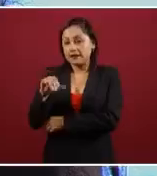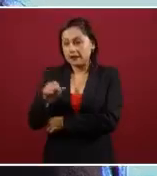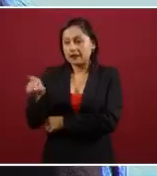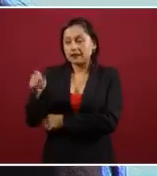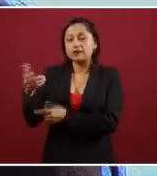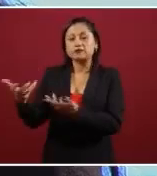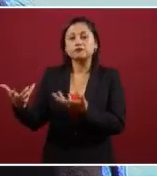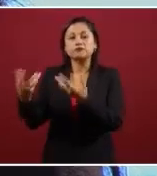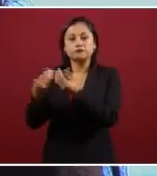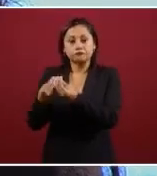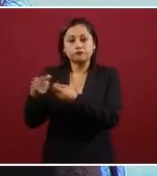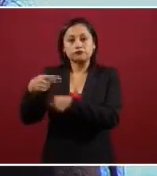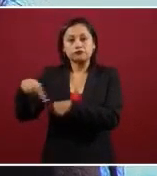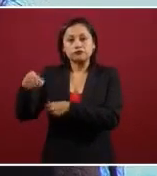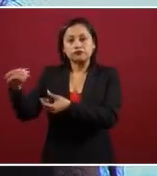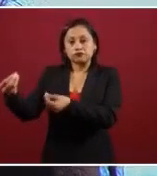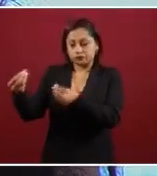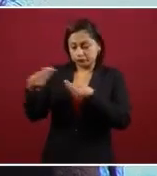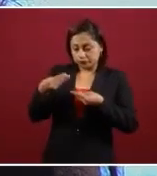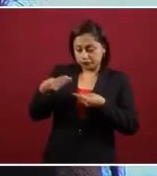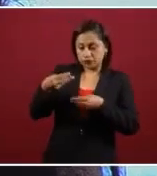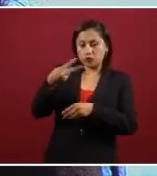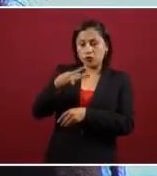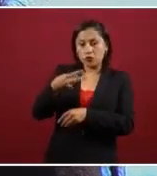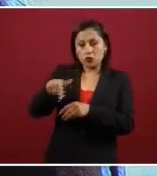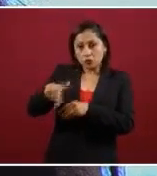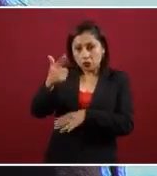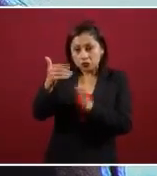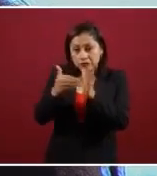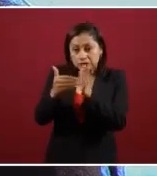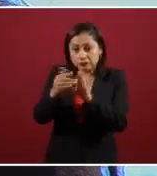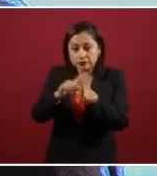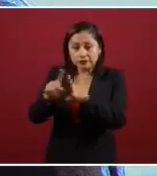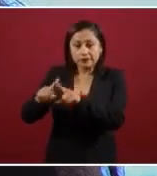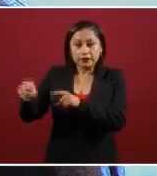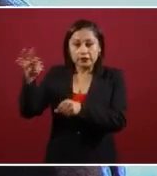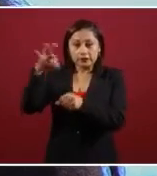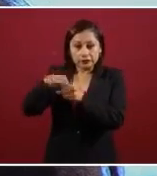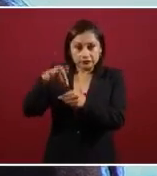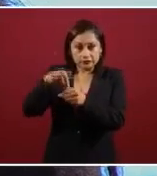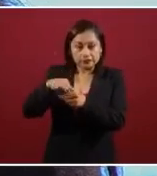100 millones de plantas y decirles que el prendimiento más alto